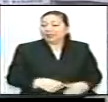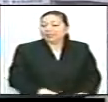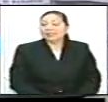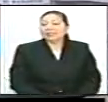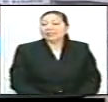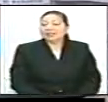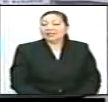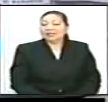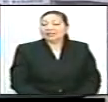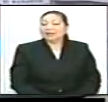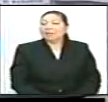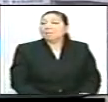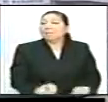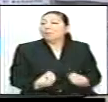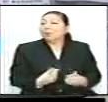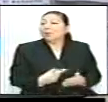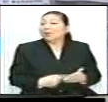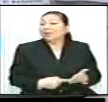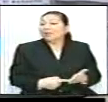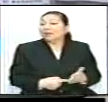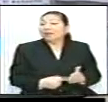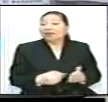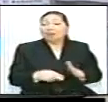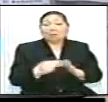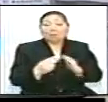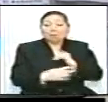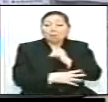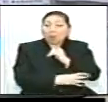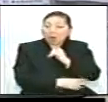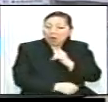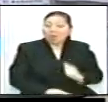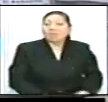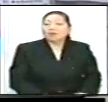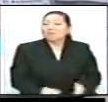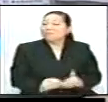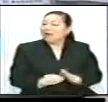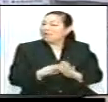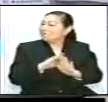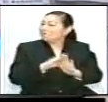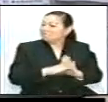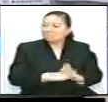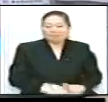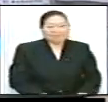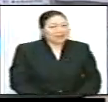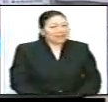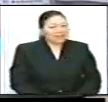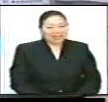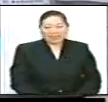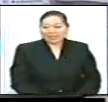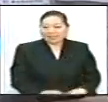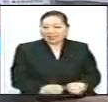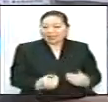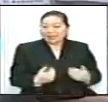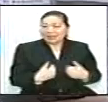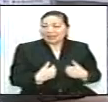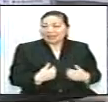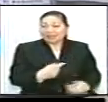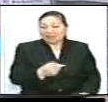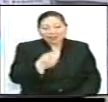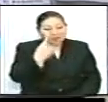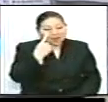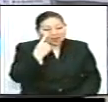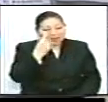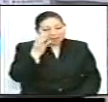ministro. Porque caso contrario, los niveles de pobreza, la inversión pública es muy baja. Si bien es cierto, tenemos, y usted lo